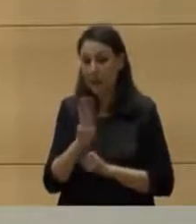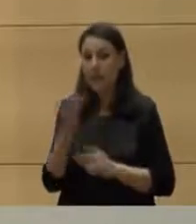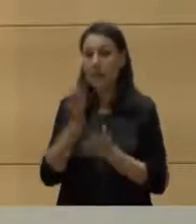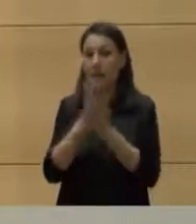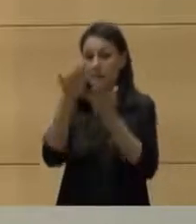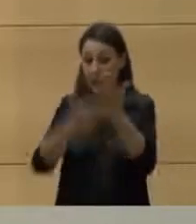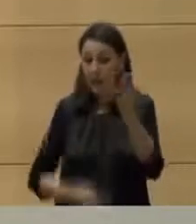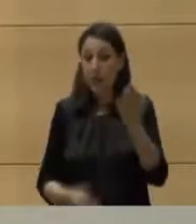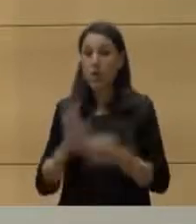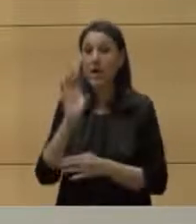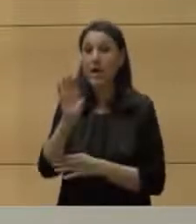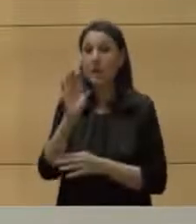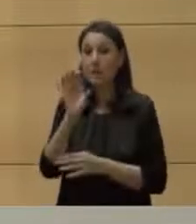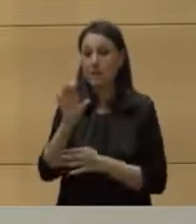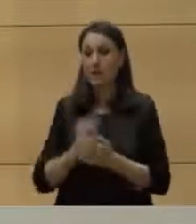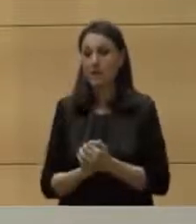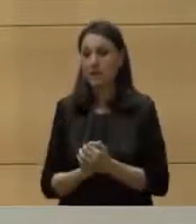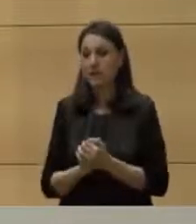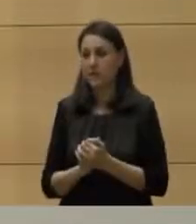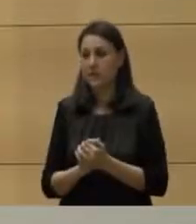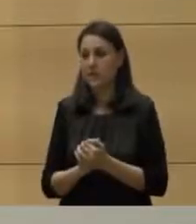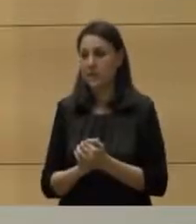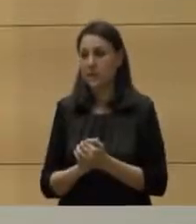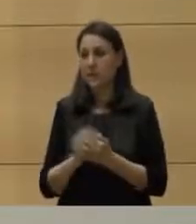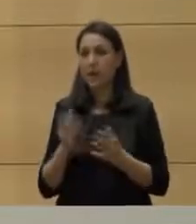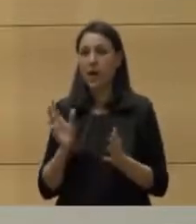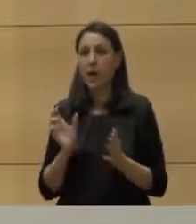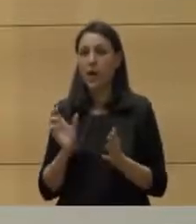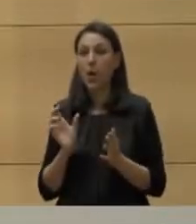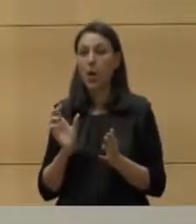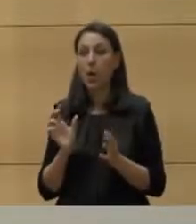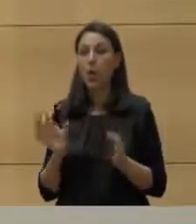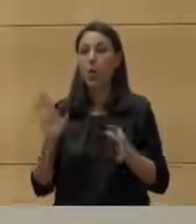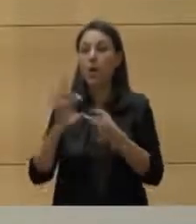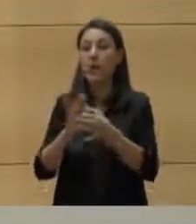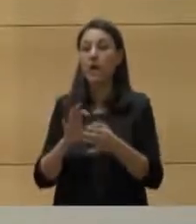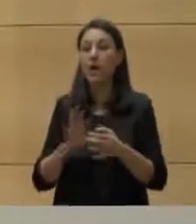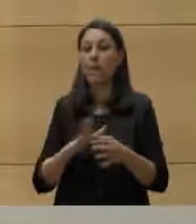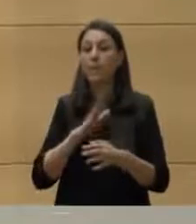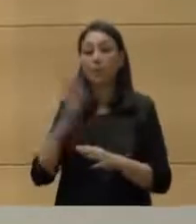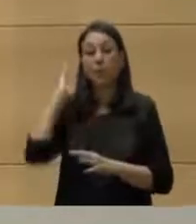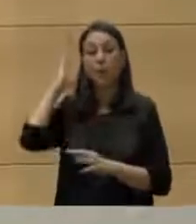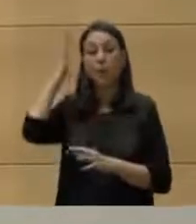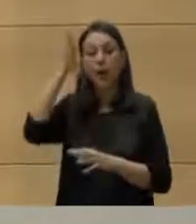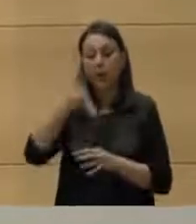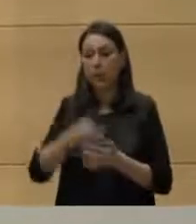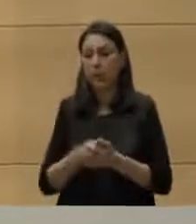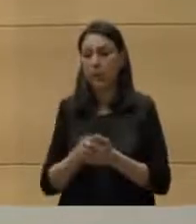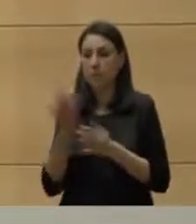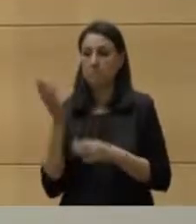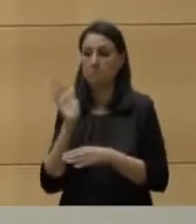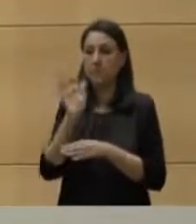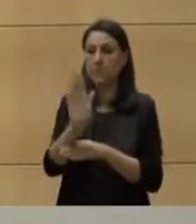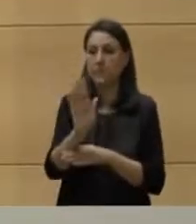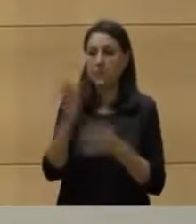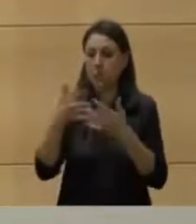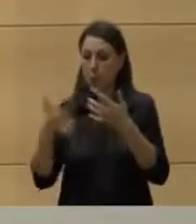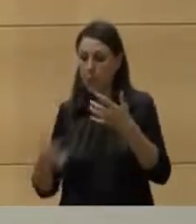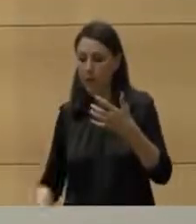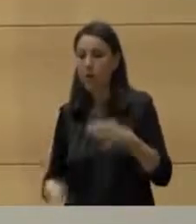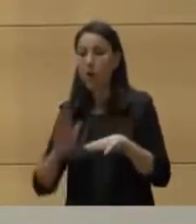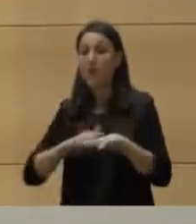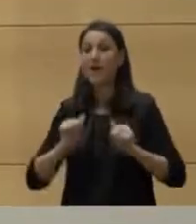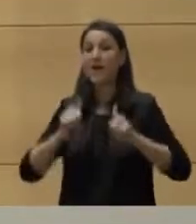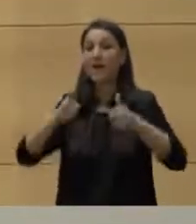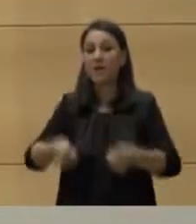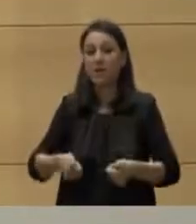de su importe, Unidad Cívica por la República publicó un manifiesto para iniciar un proceso